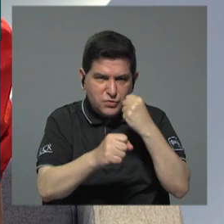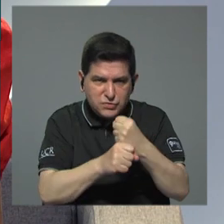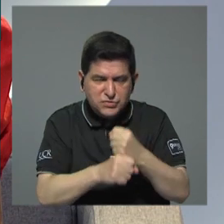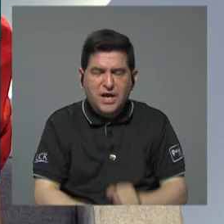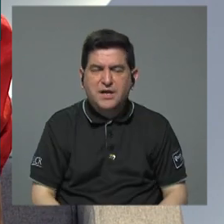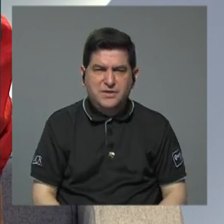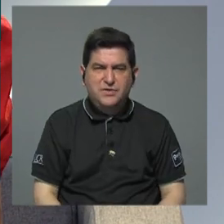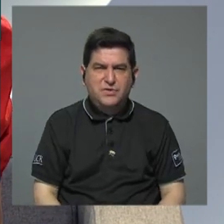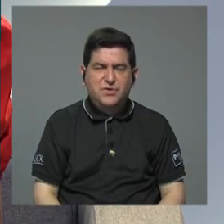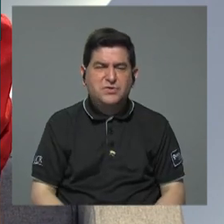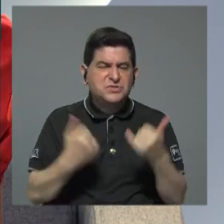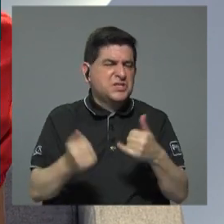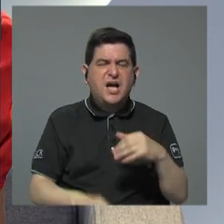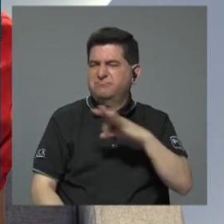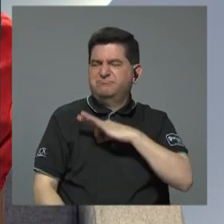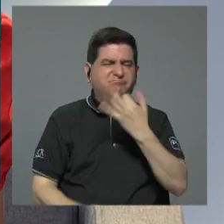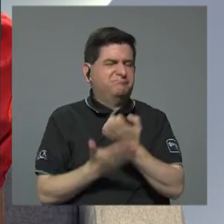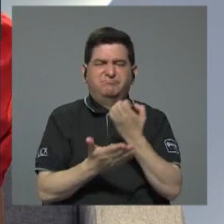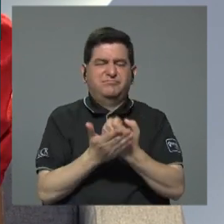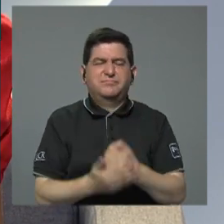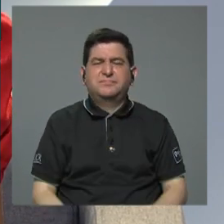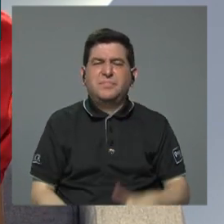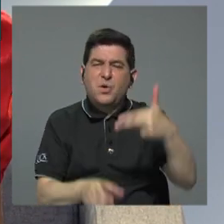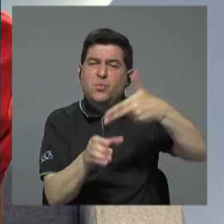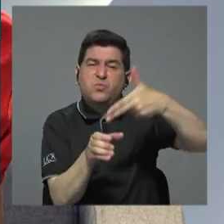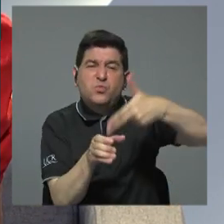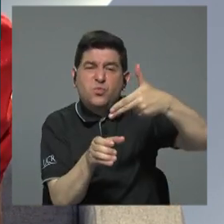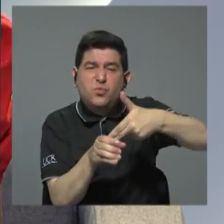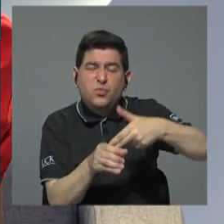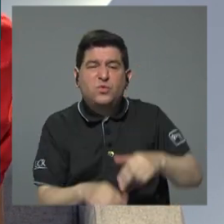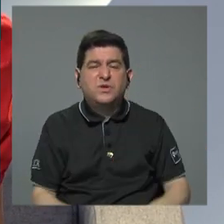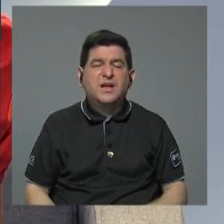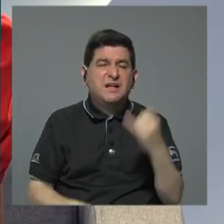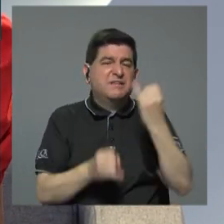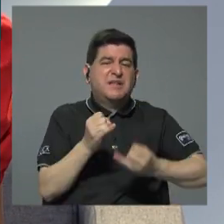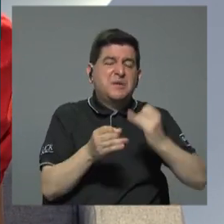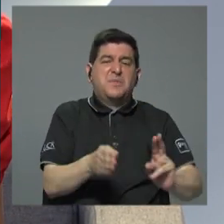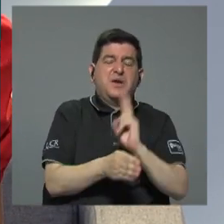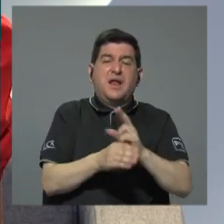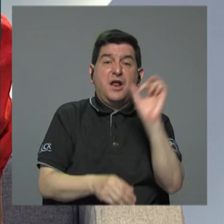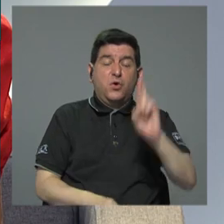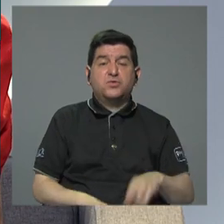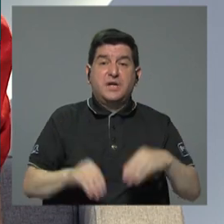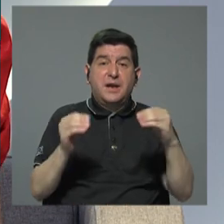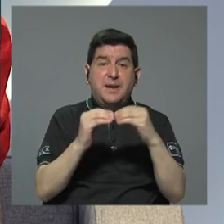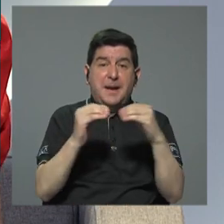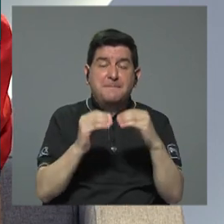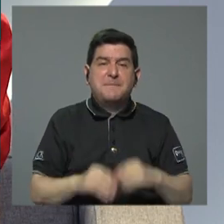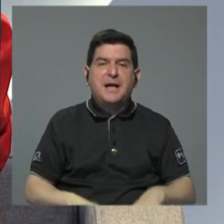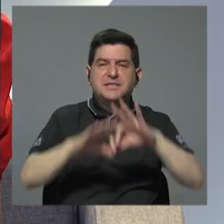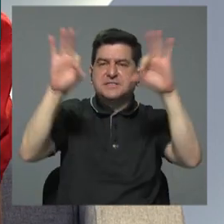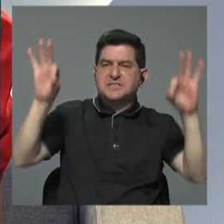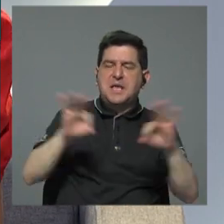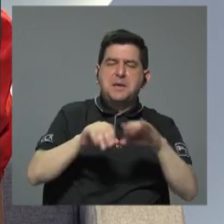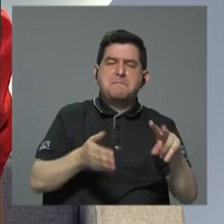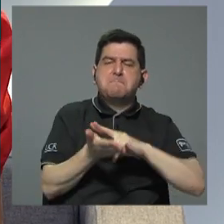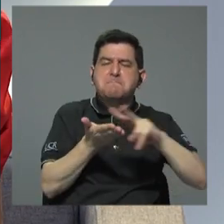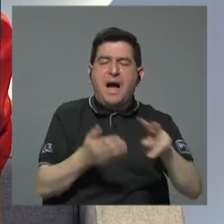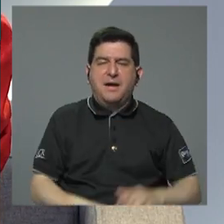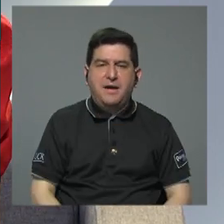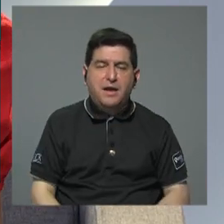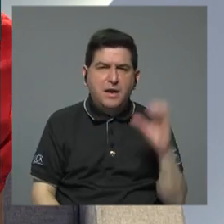eso en pocos años, dejará de ser rentable. Los combustibles fósiles van de salida y Costa Rica vende más una imagen verde y debemos